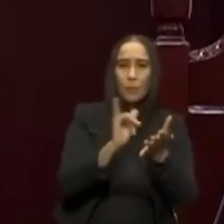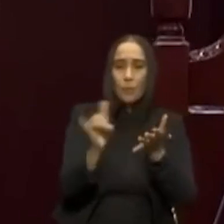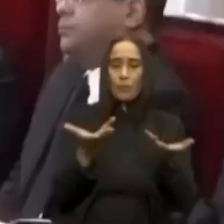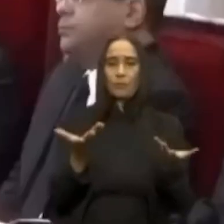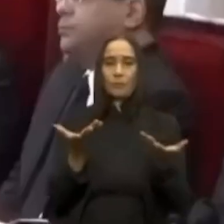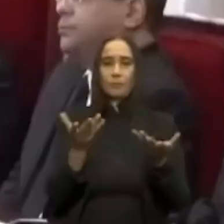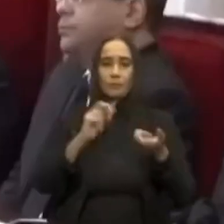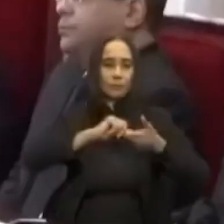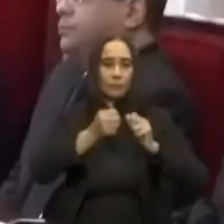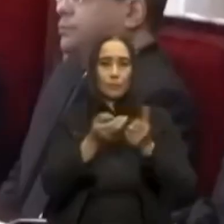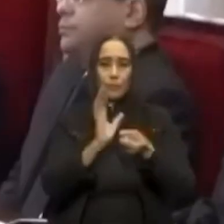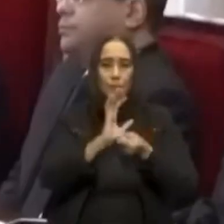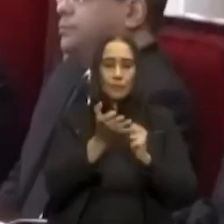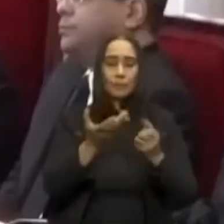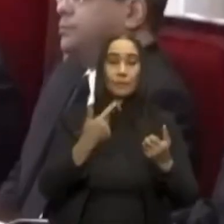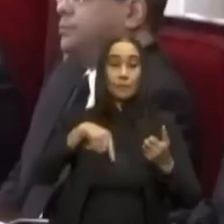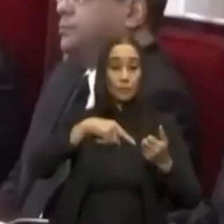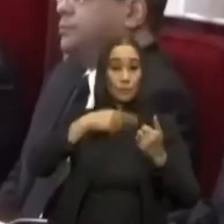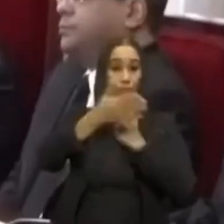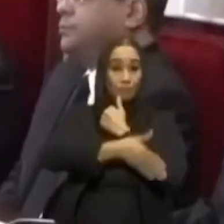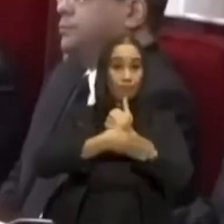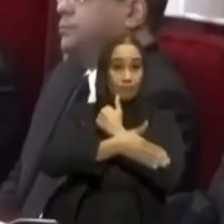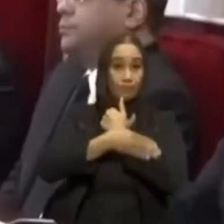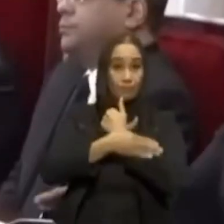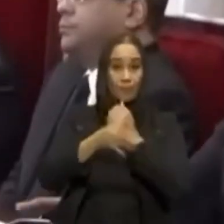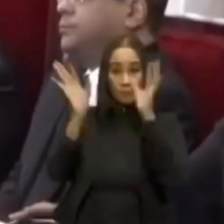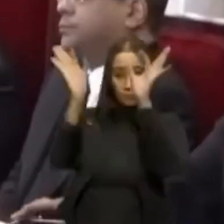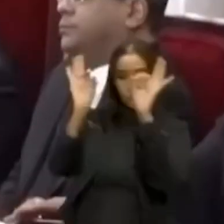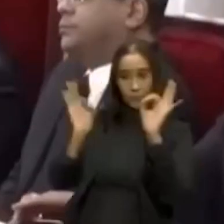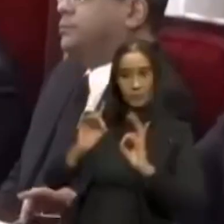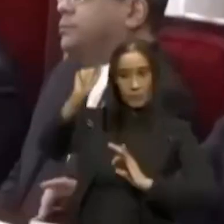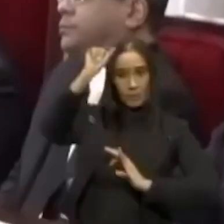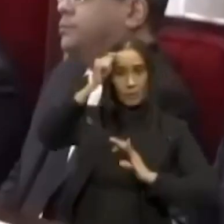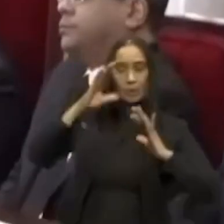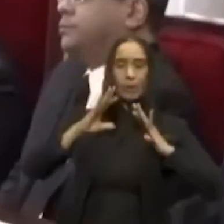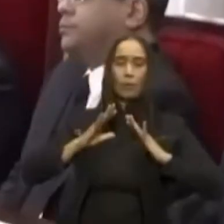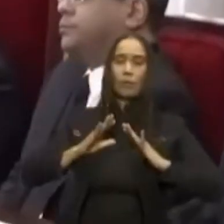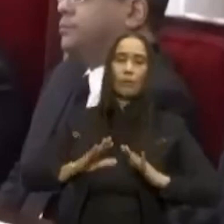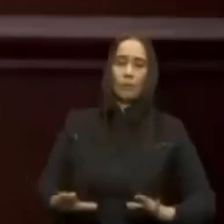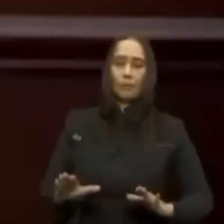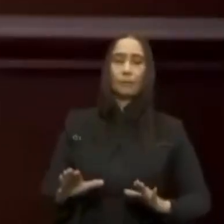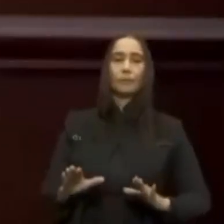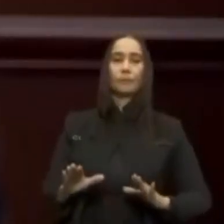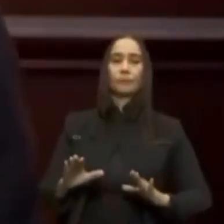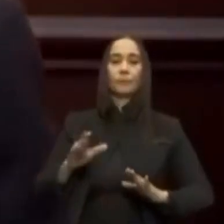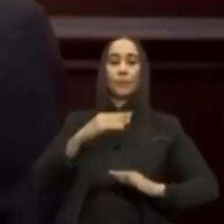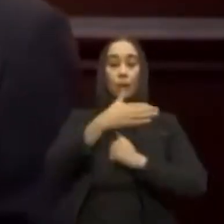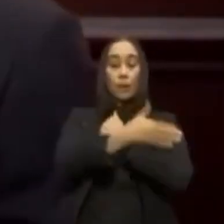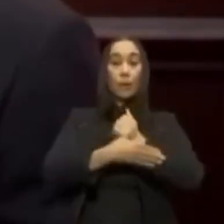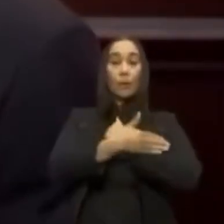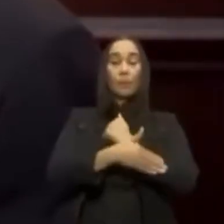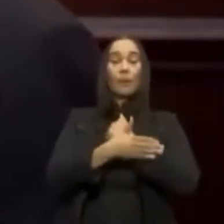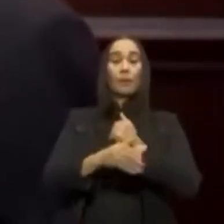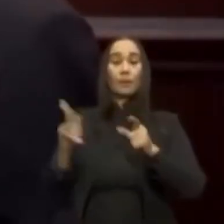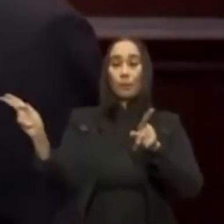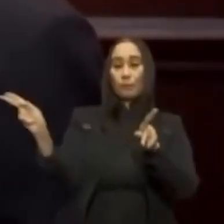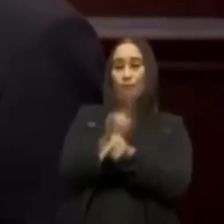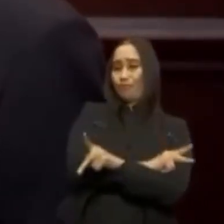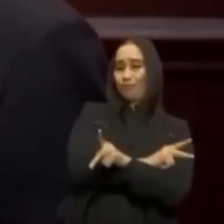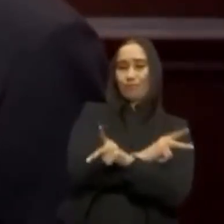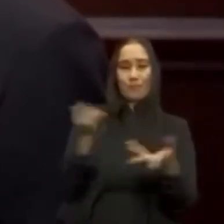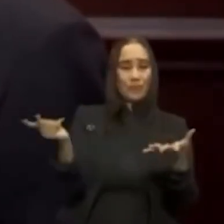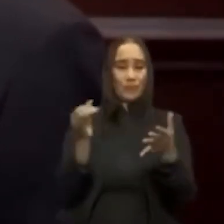endémicos. Éramos un país con un modelo de gobierno agotado. Estábamos entre los países con los peores